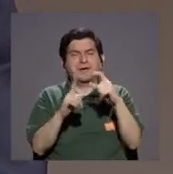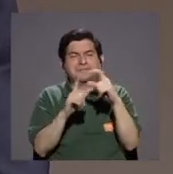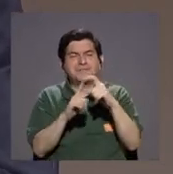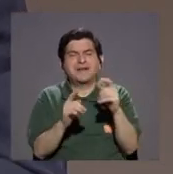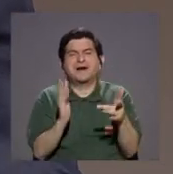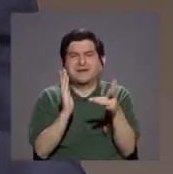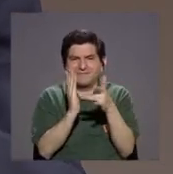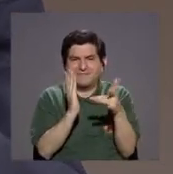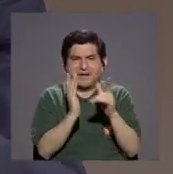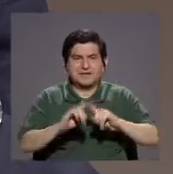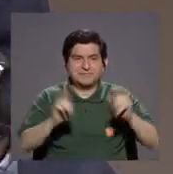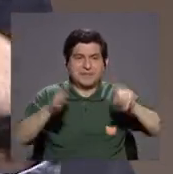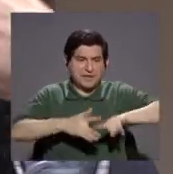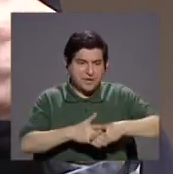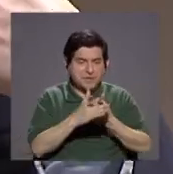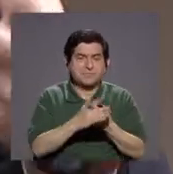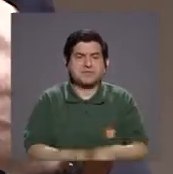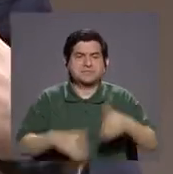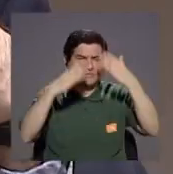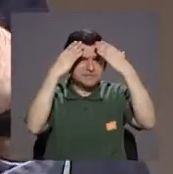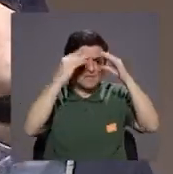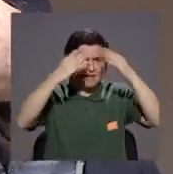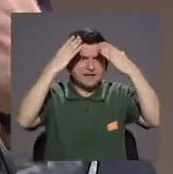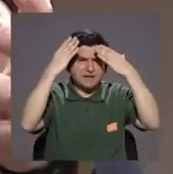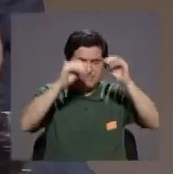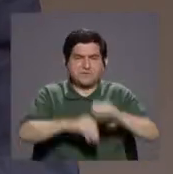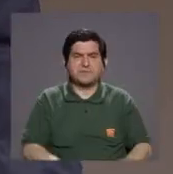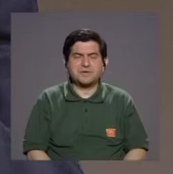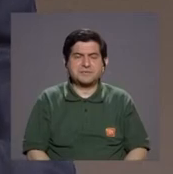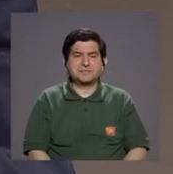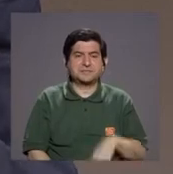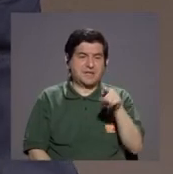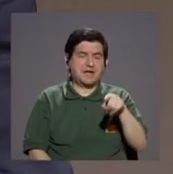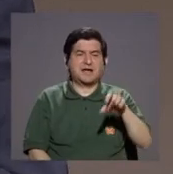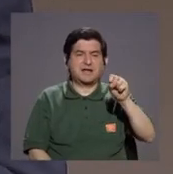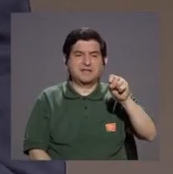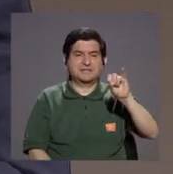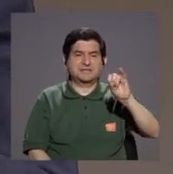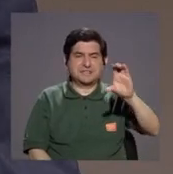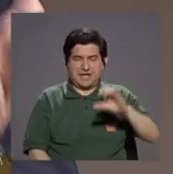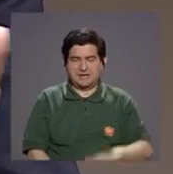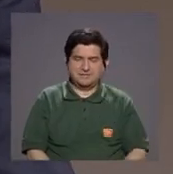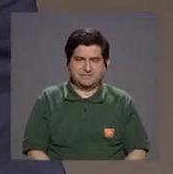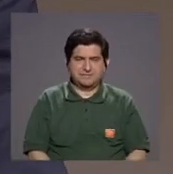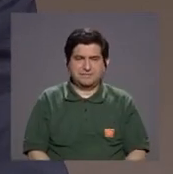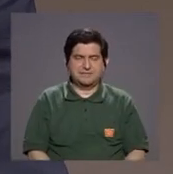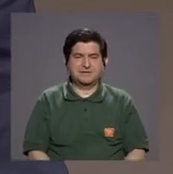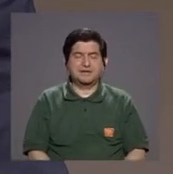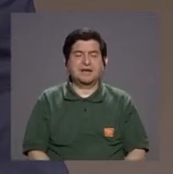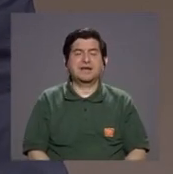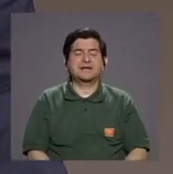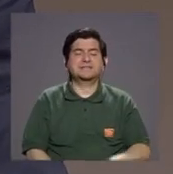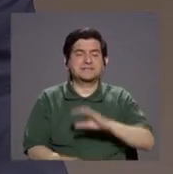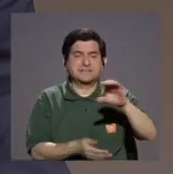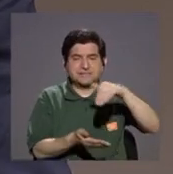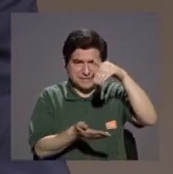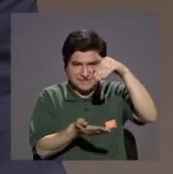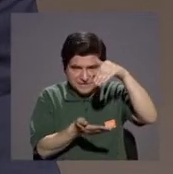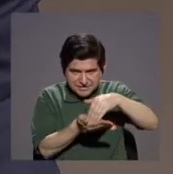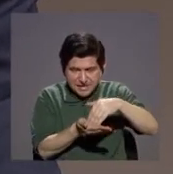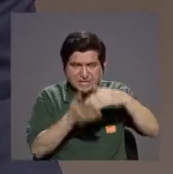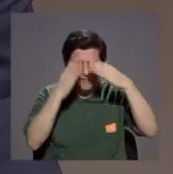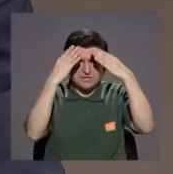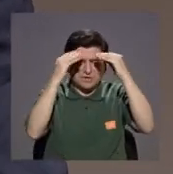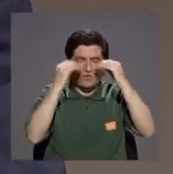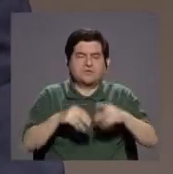poco técnicos pero es empezar a reportar esa información en el cic que es la central de información